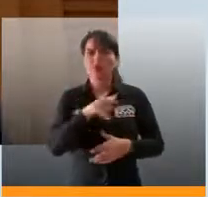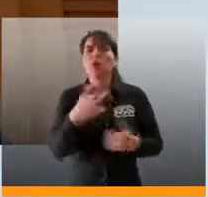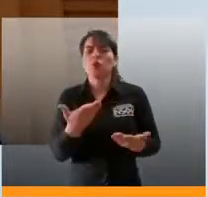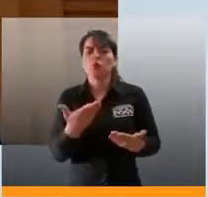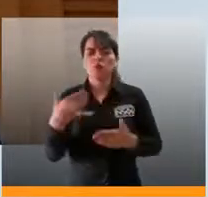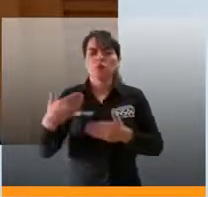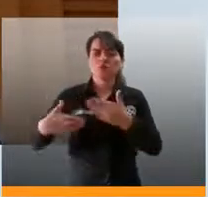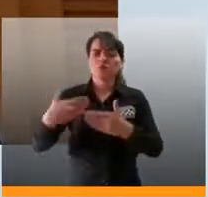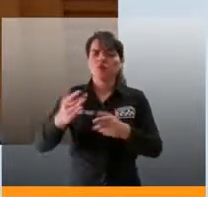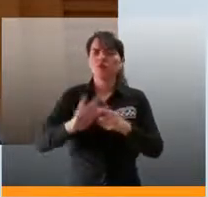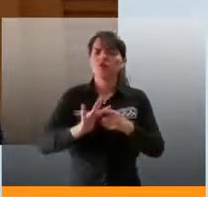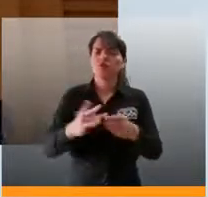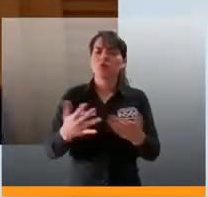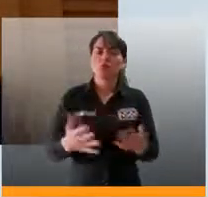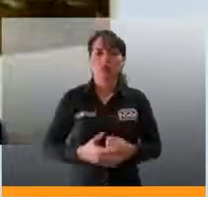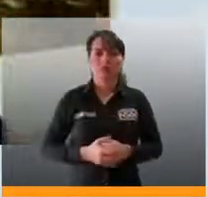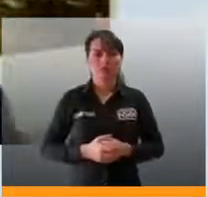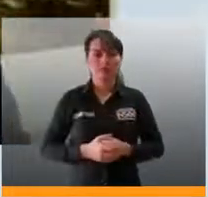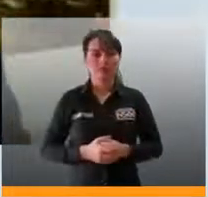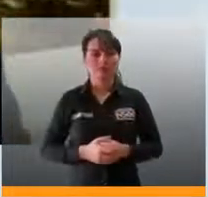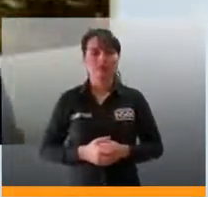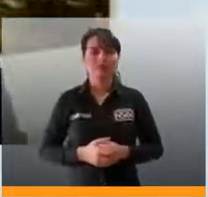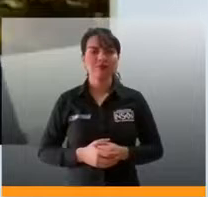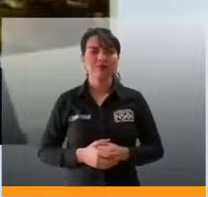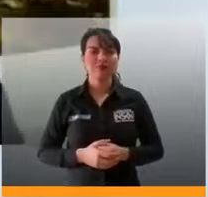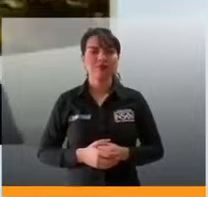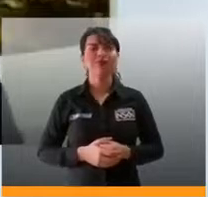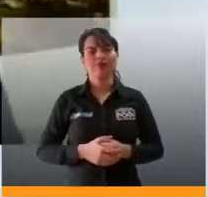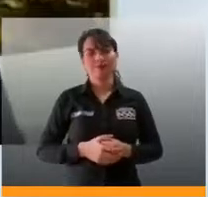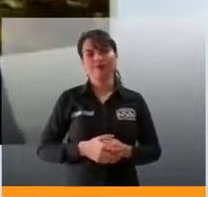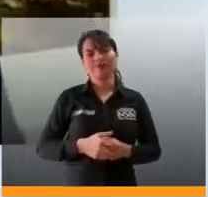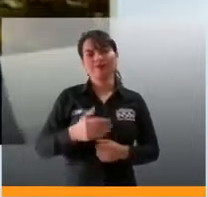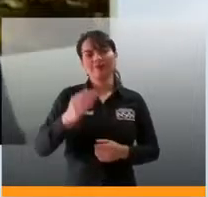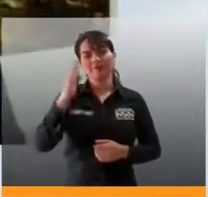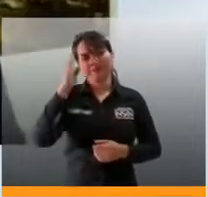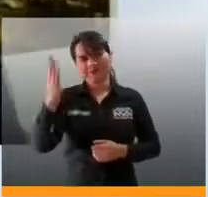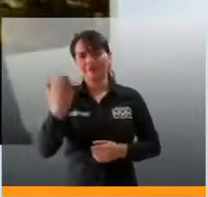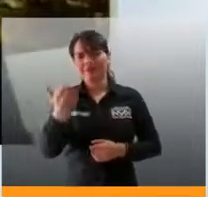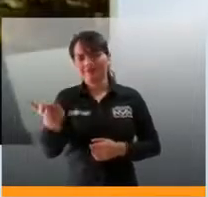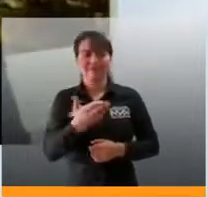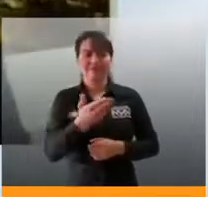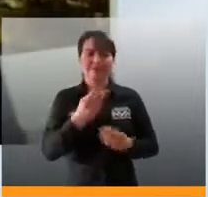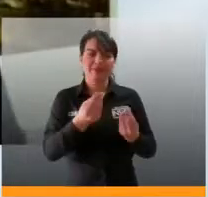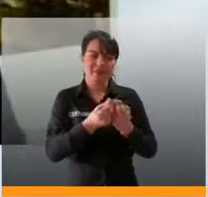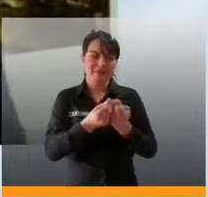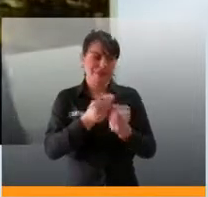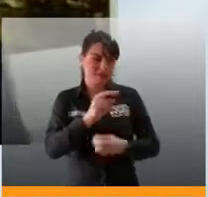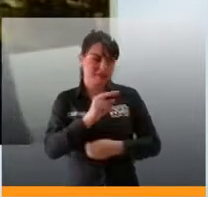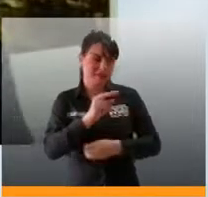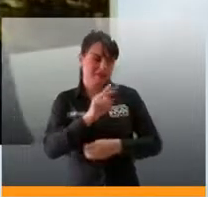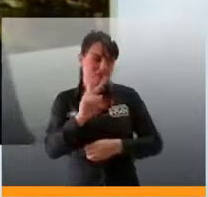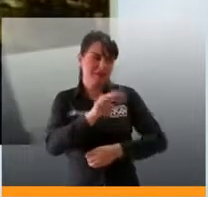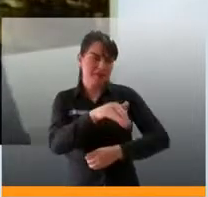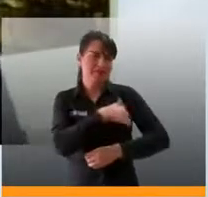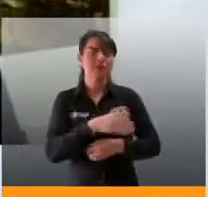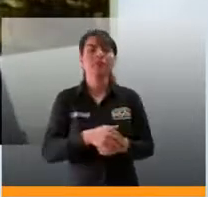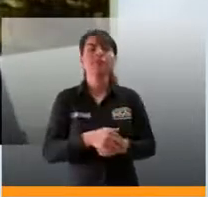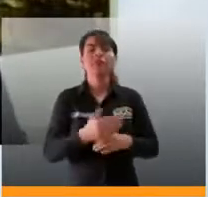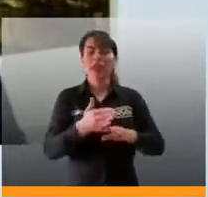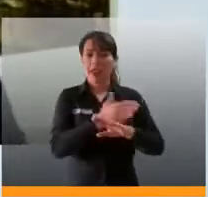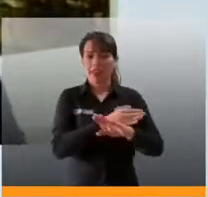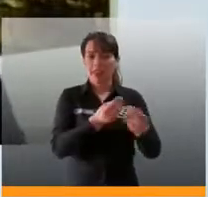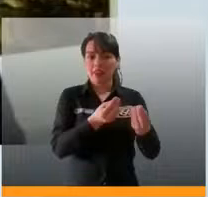abordado. Bueno, viceministro, y para todos mis compañeros, pues mire que lo decían mis